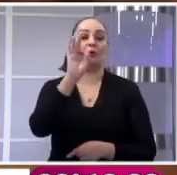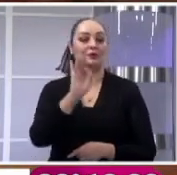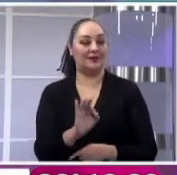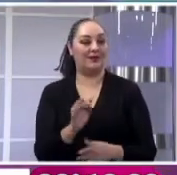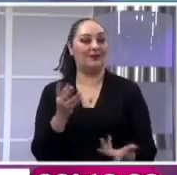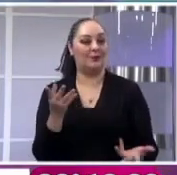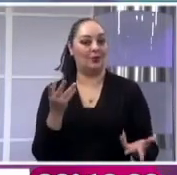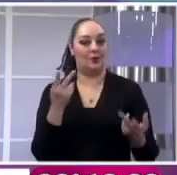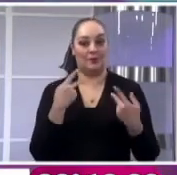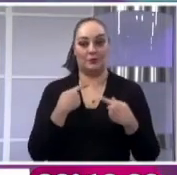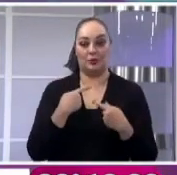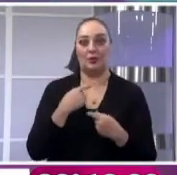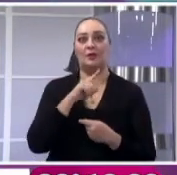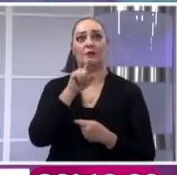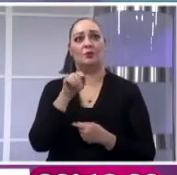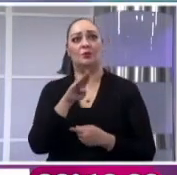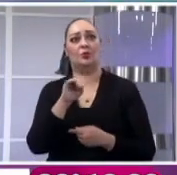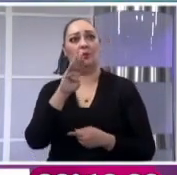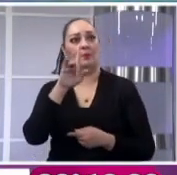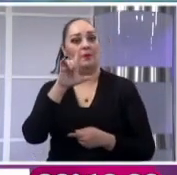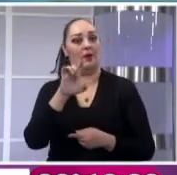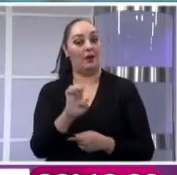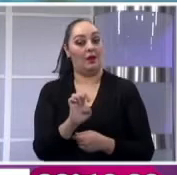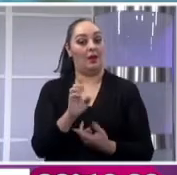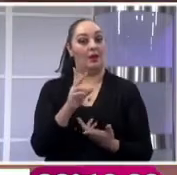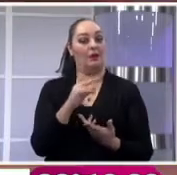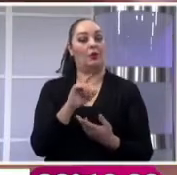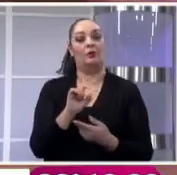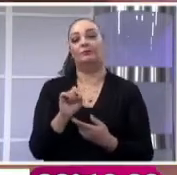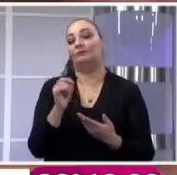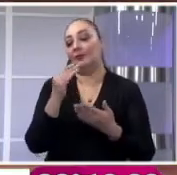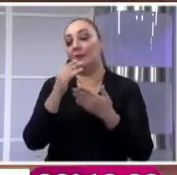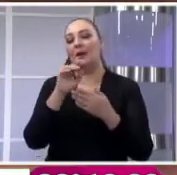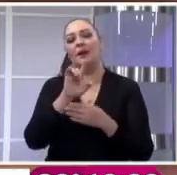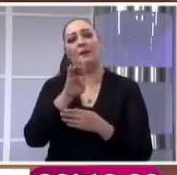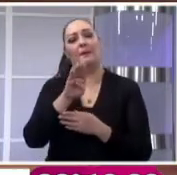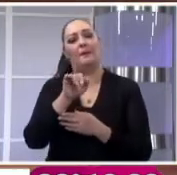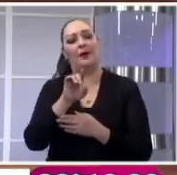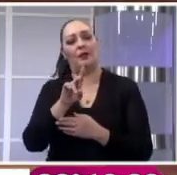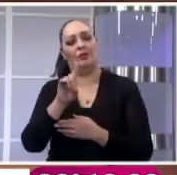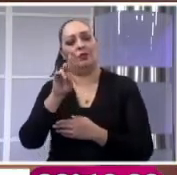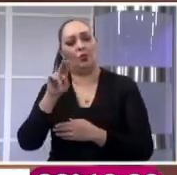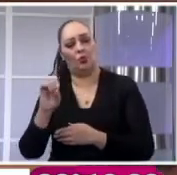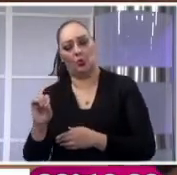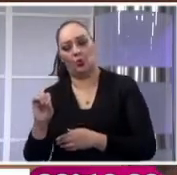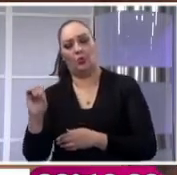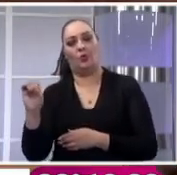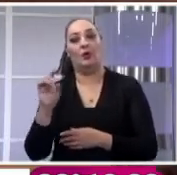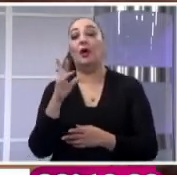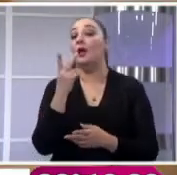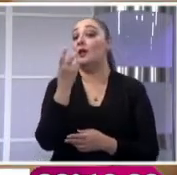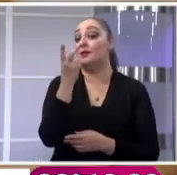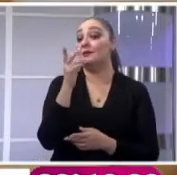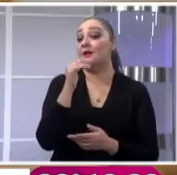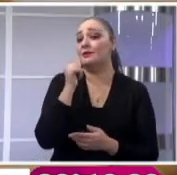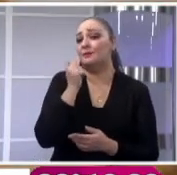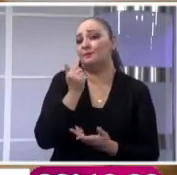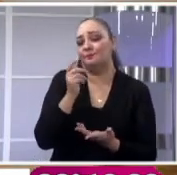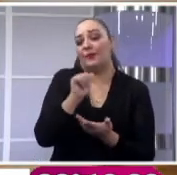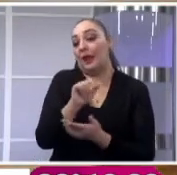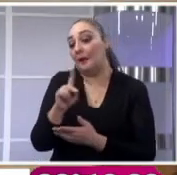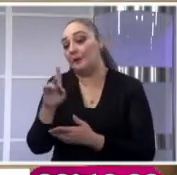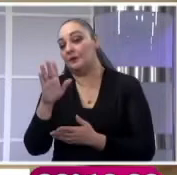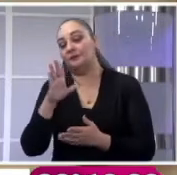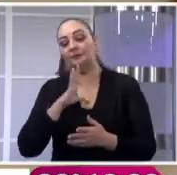bombal con un 29 por ciento y badu con un 9 por ciento respecto a la experiencia que han adquirido con este tipo de apps la mitad de los